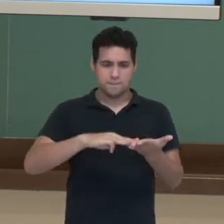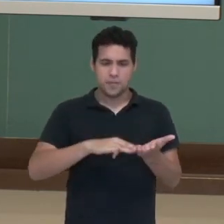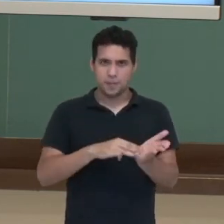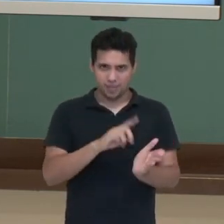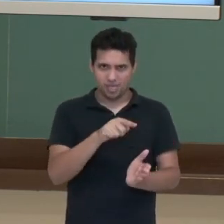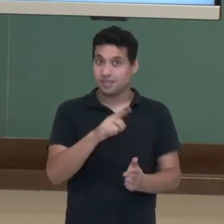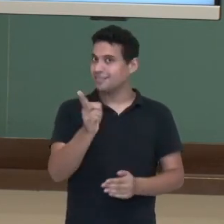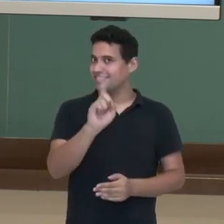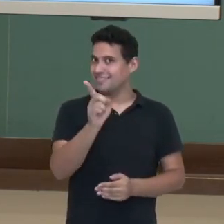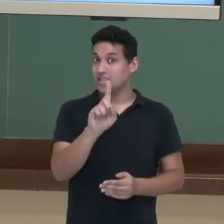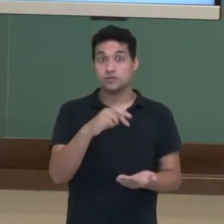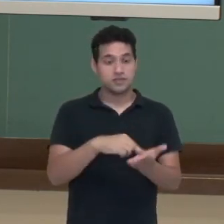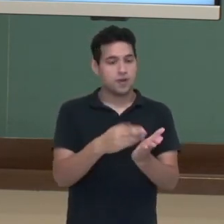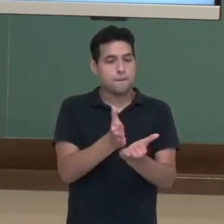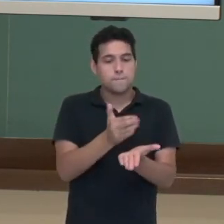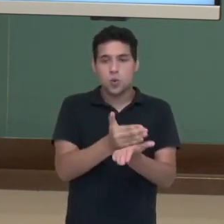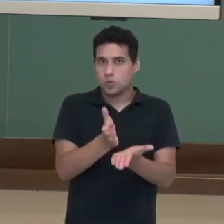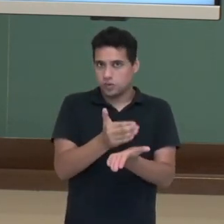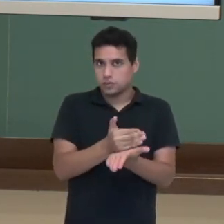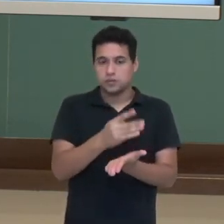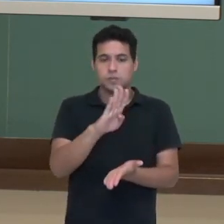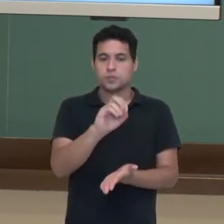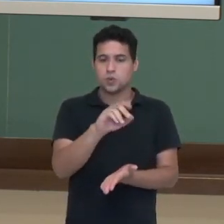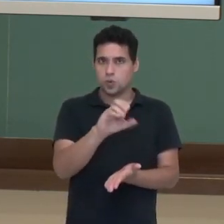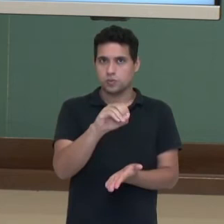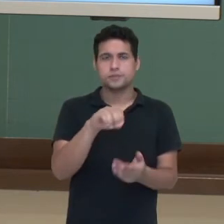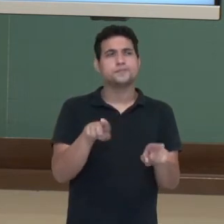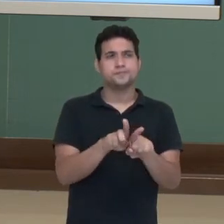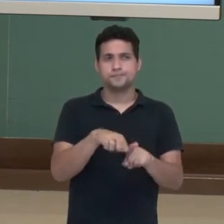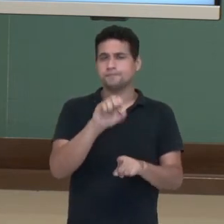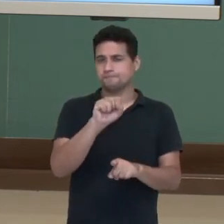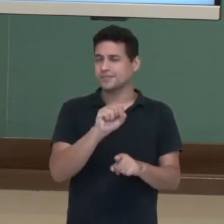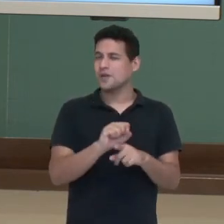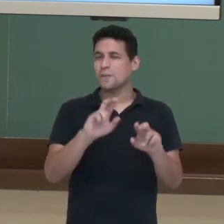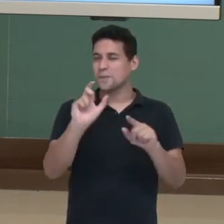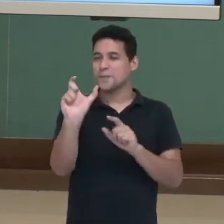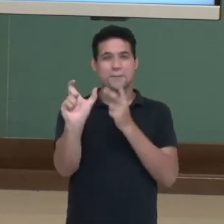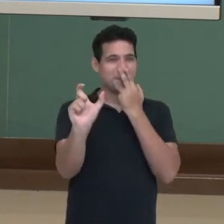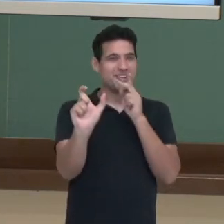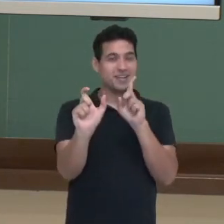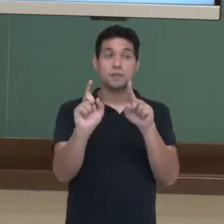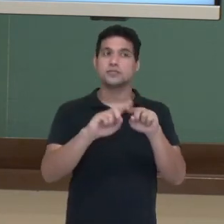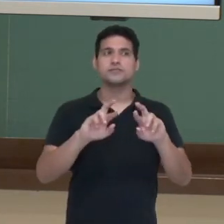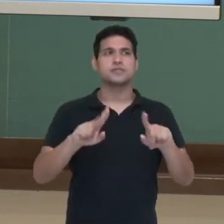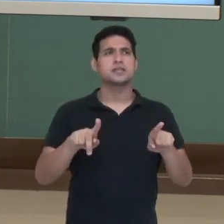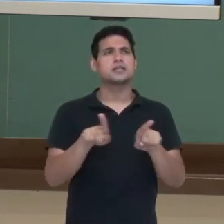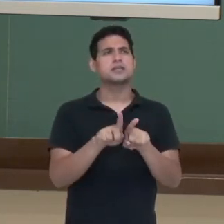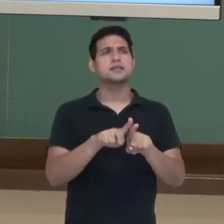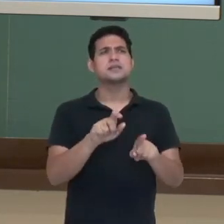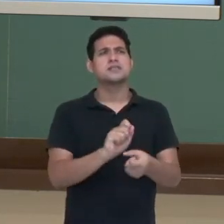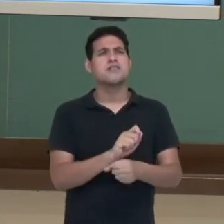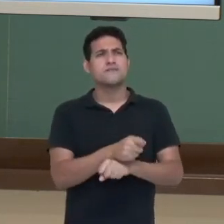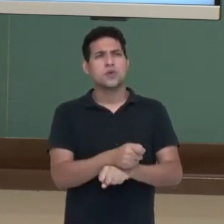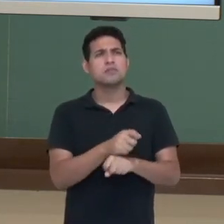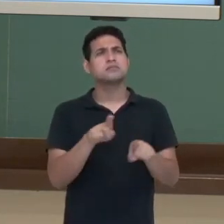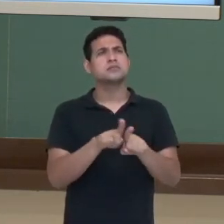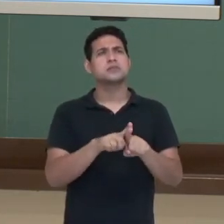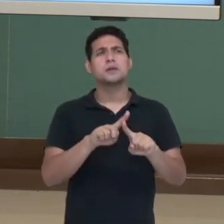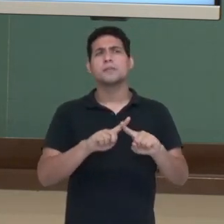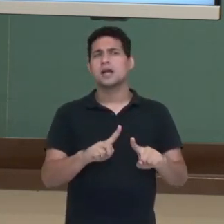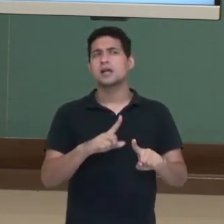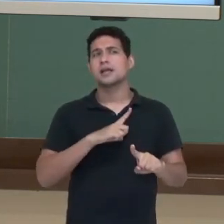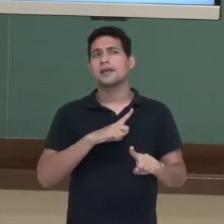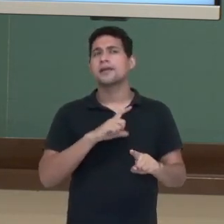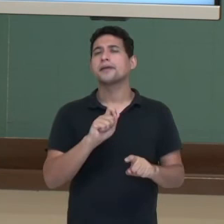que é o mas, igual mas em espanhol, si embargo, no entanto, e aunque, ainda